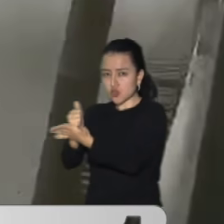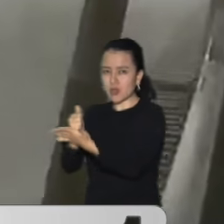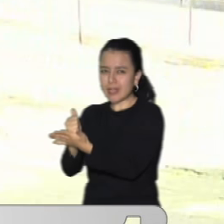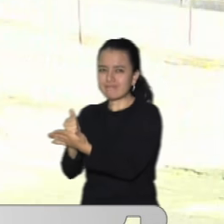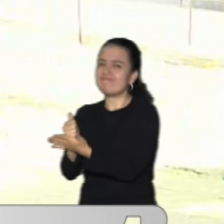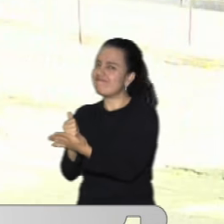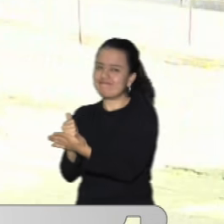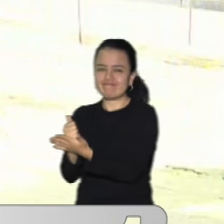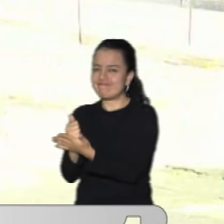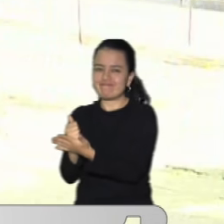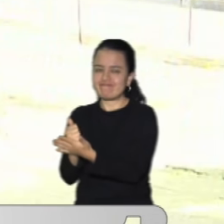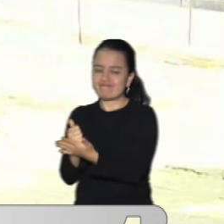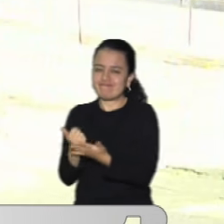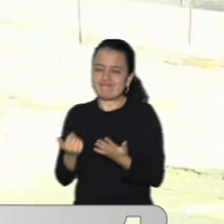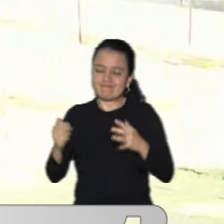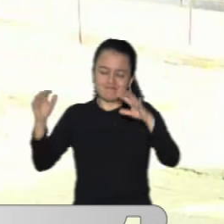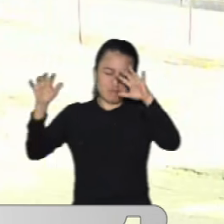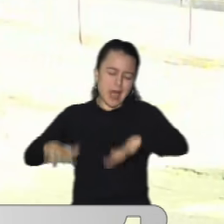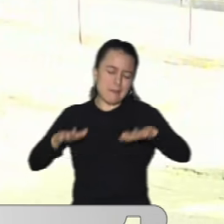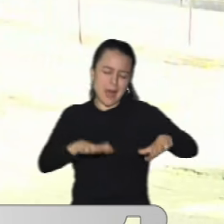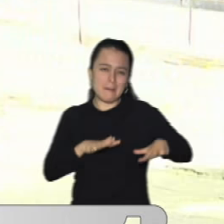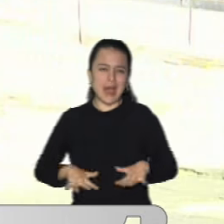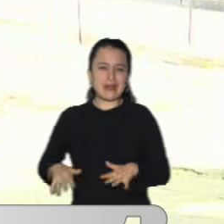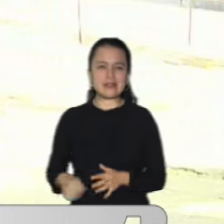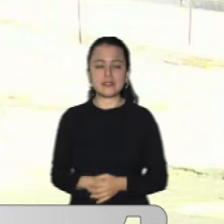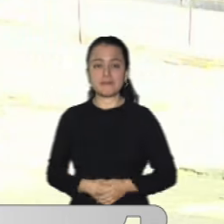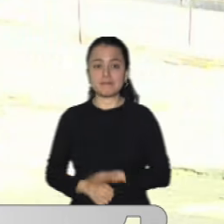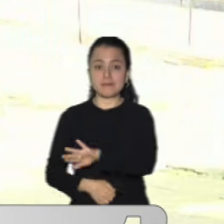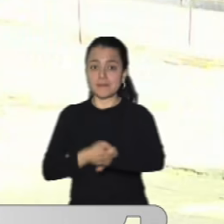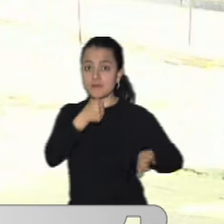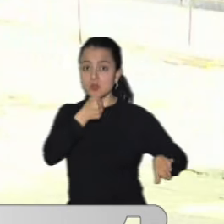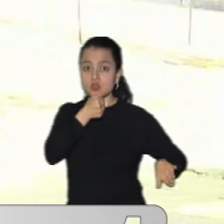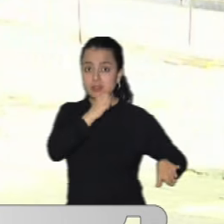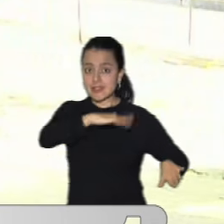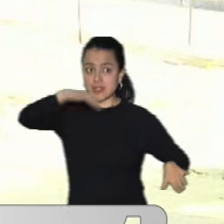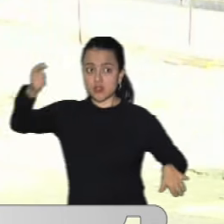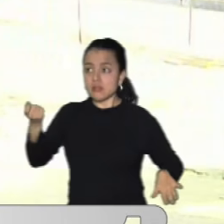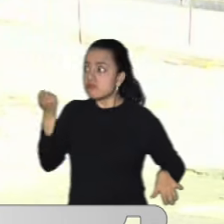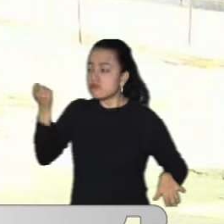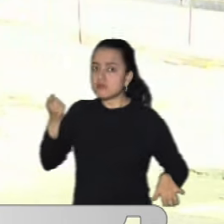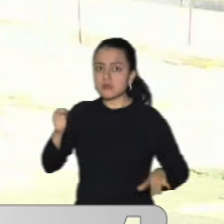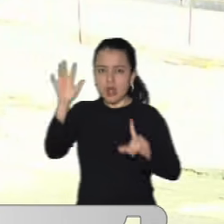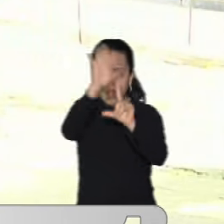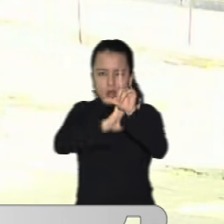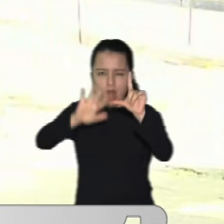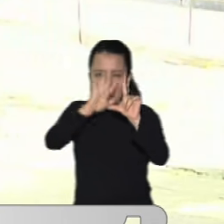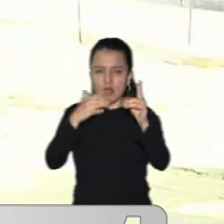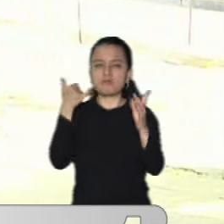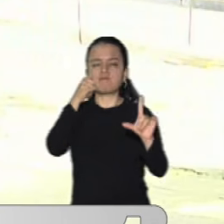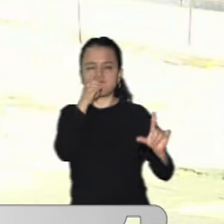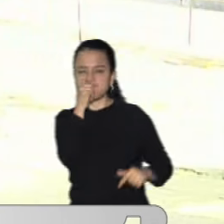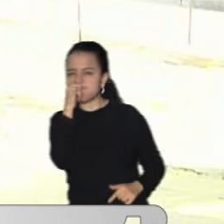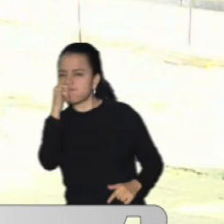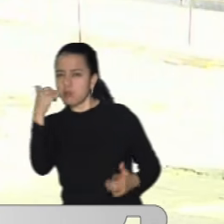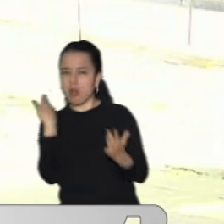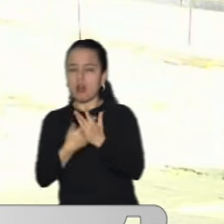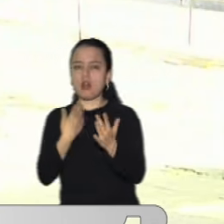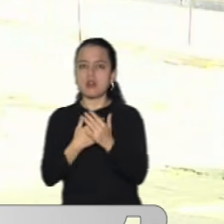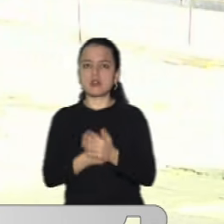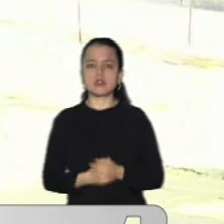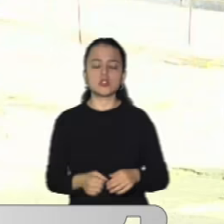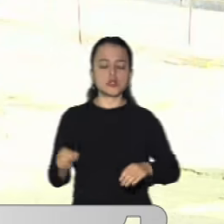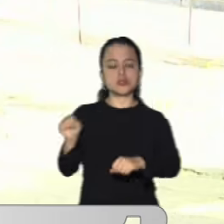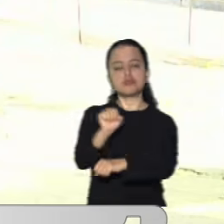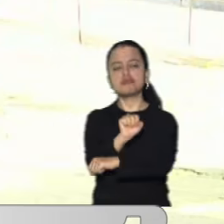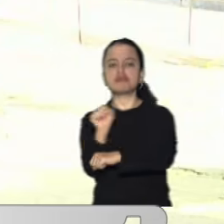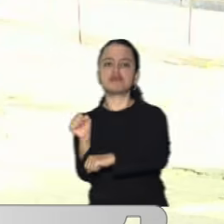desplazados. Y en más noticias de Antioquia, en las últimas horas, en video quedó grabada la agresión a un